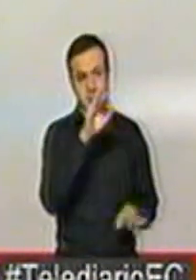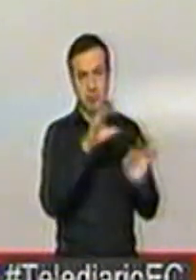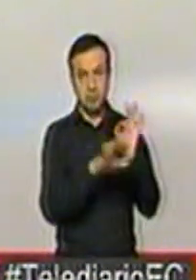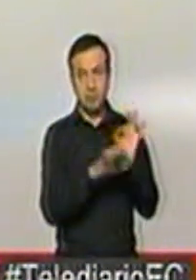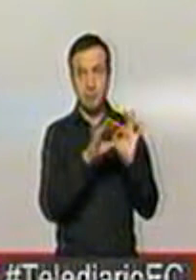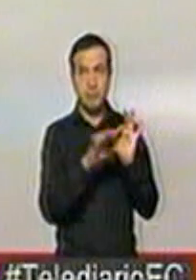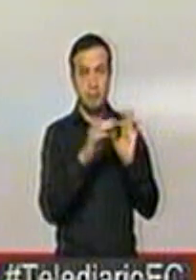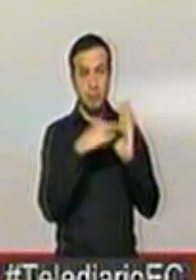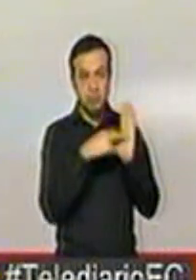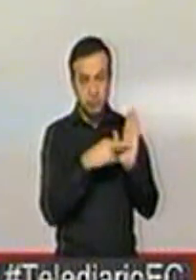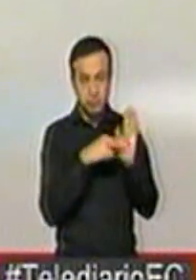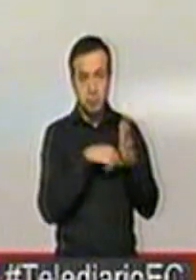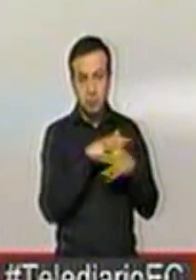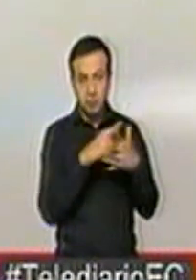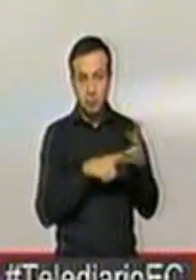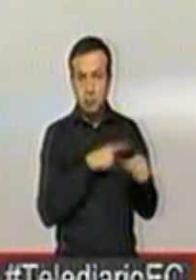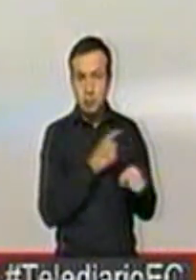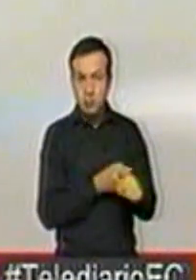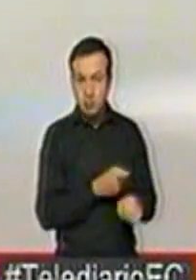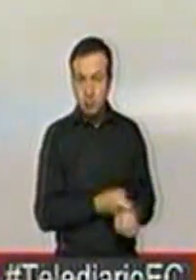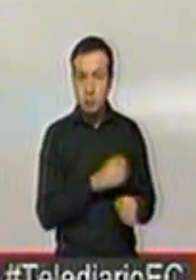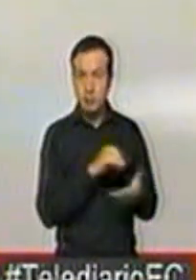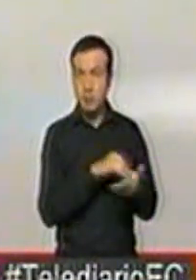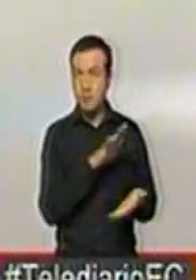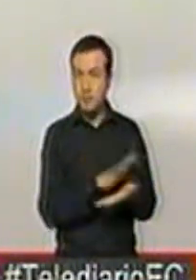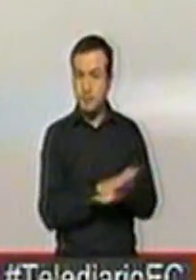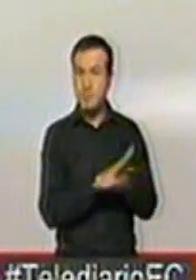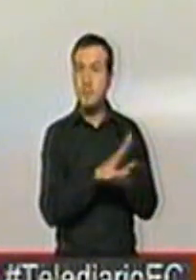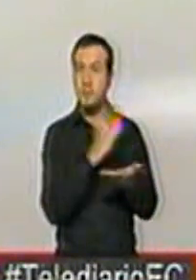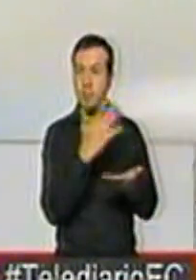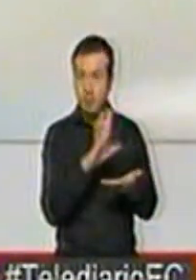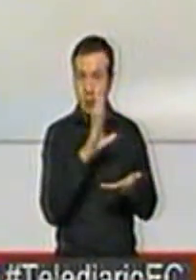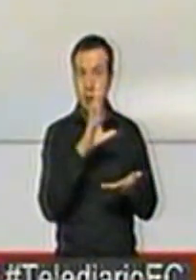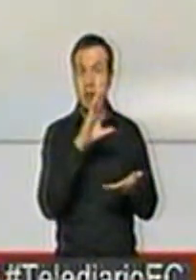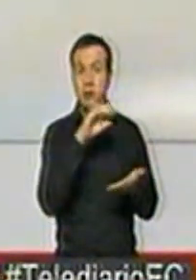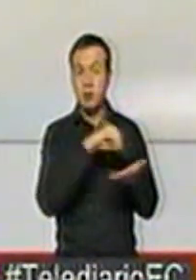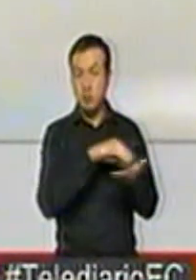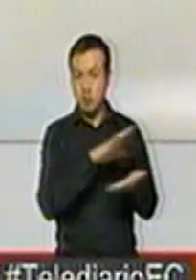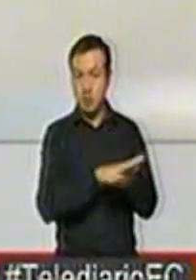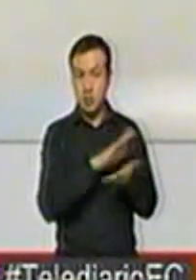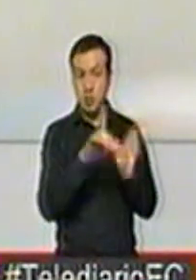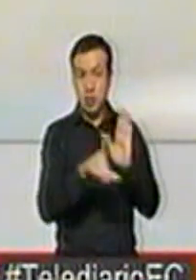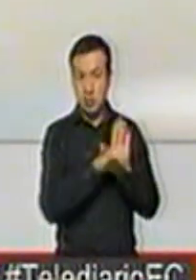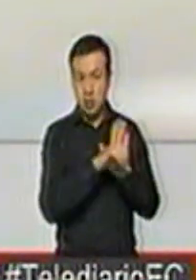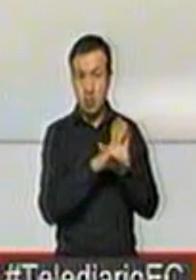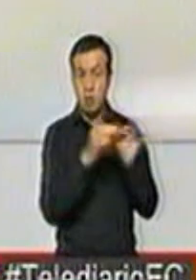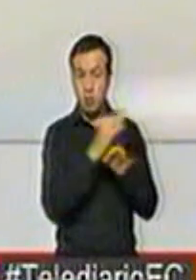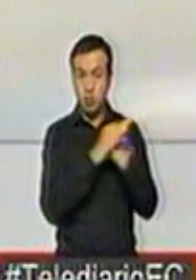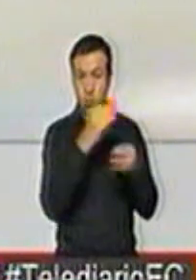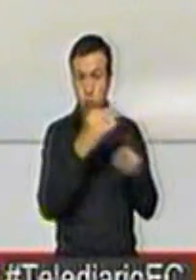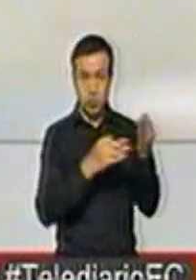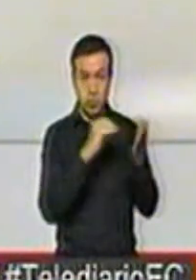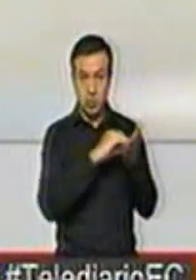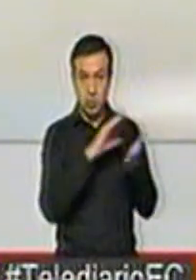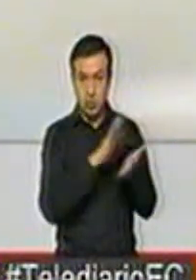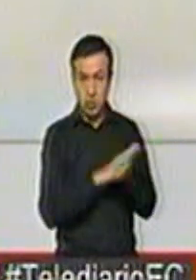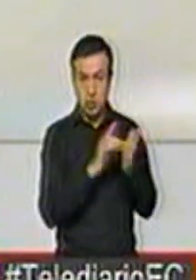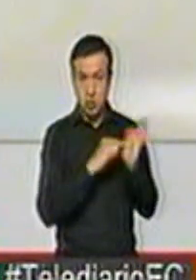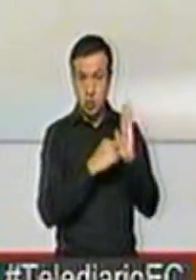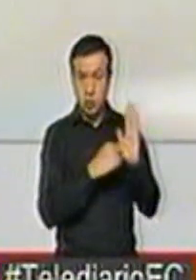estos requisitos puntuales que incluso están previstos hasta en el propio marco del código orgánico de la función judicial no